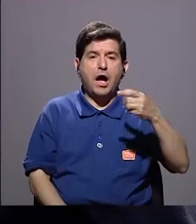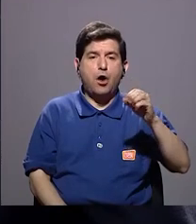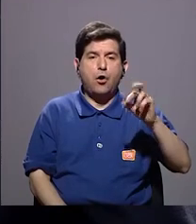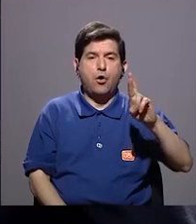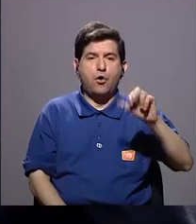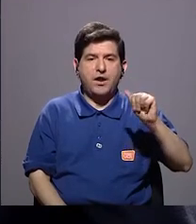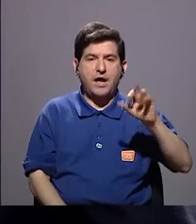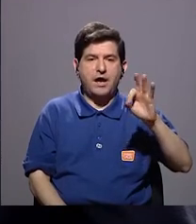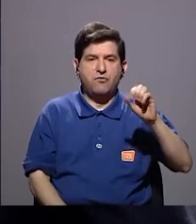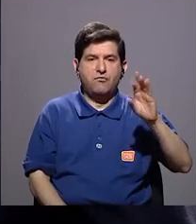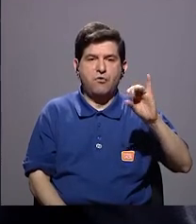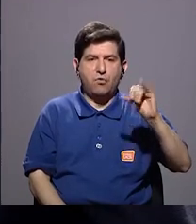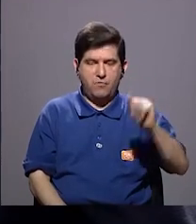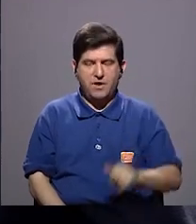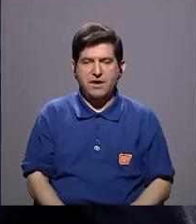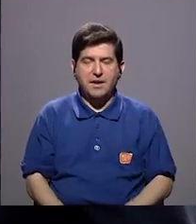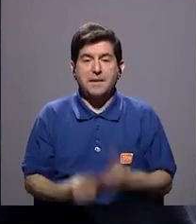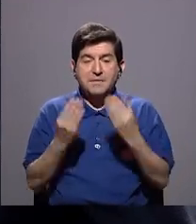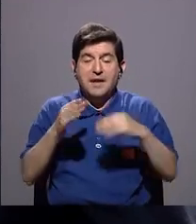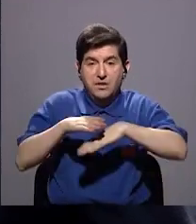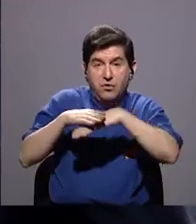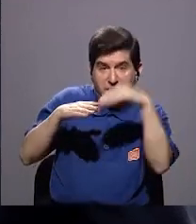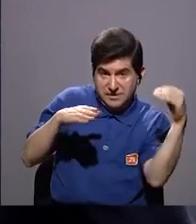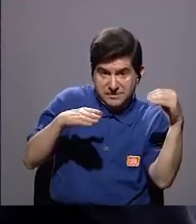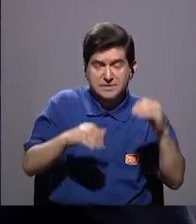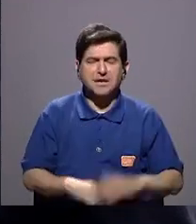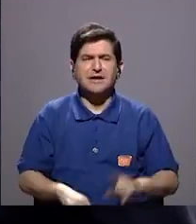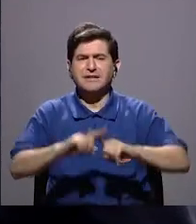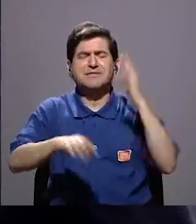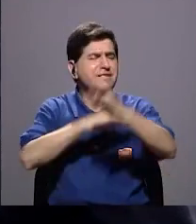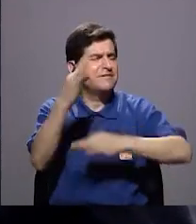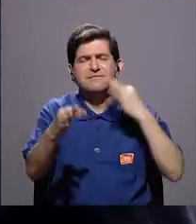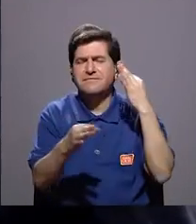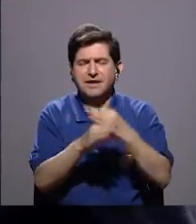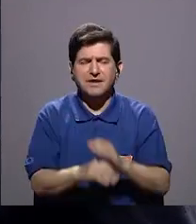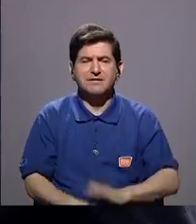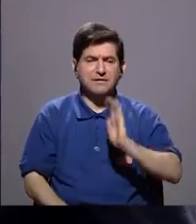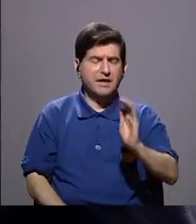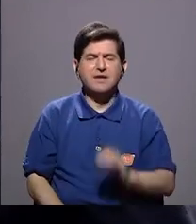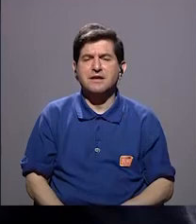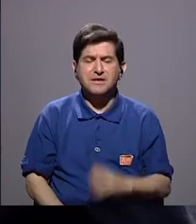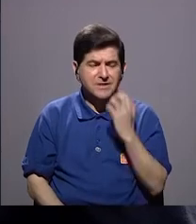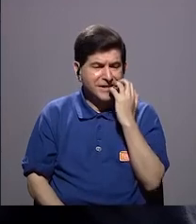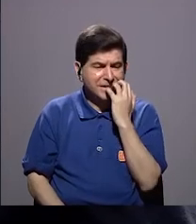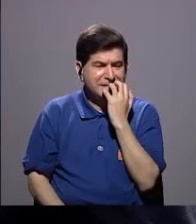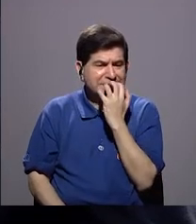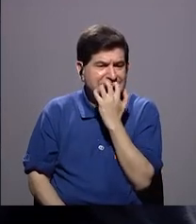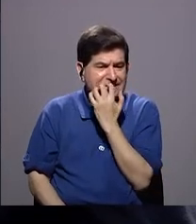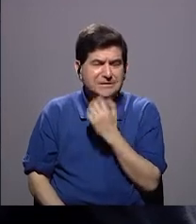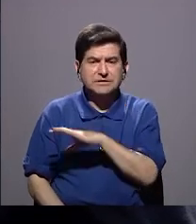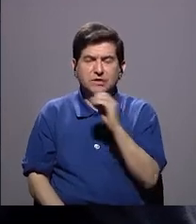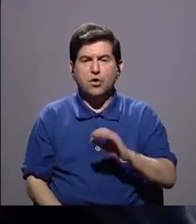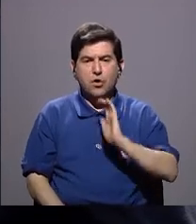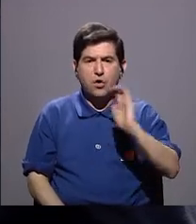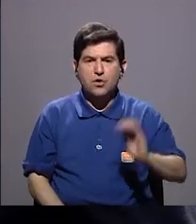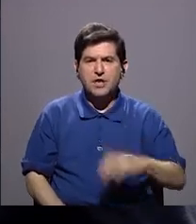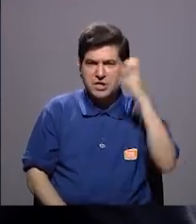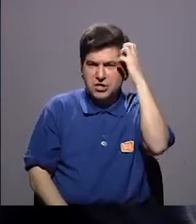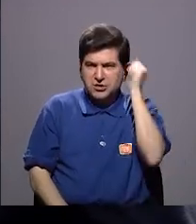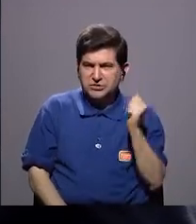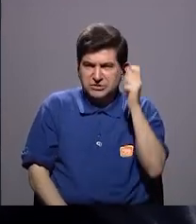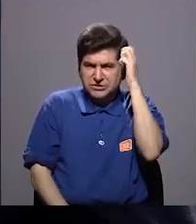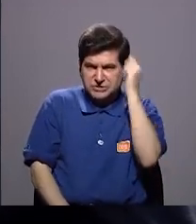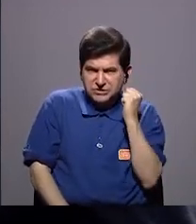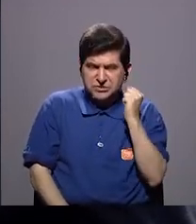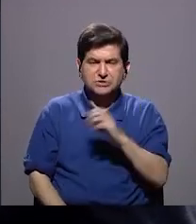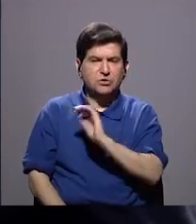hay un montón de tipos o hay un montón de manifestaciones de la ansiedad. Por ejemplo, un niño que se come las uñas, un niño que se arranca el